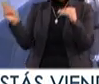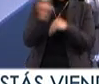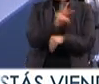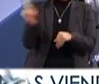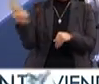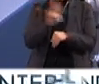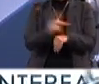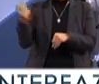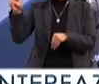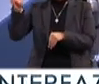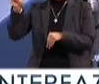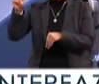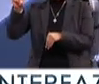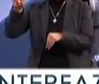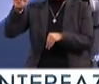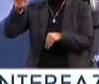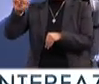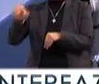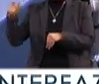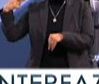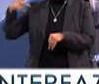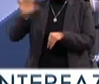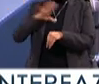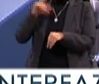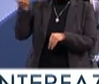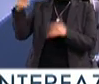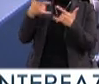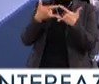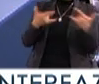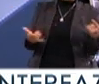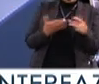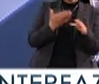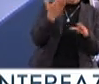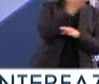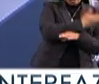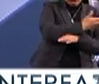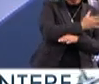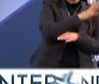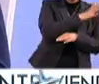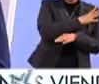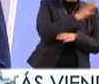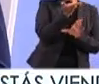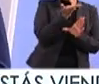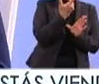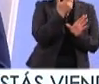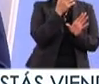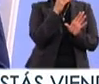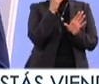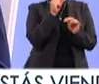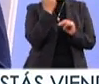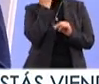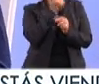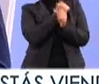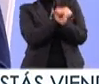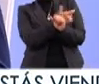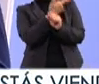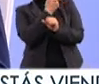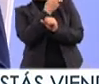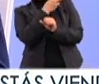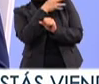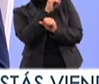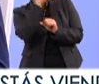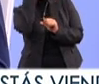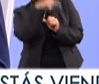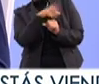al medicamento de patente pero hay históricamente hay una reticencia a comprar genéricos